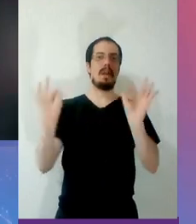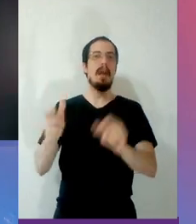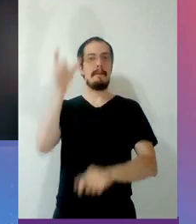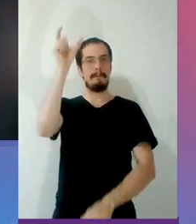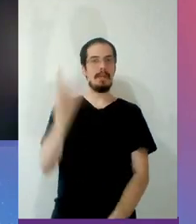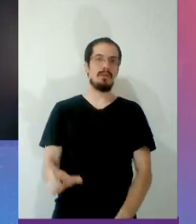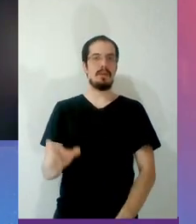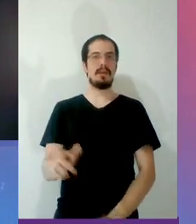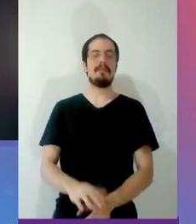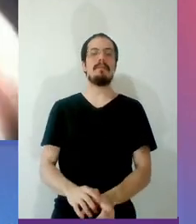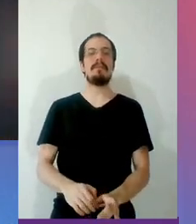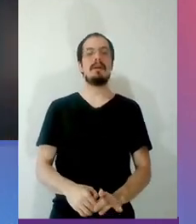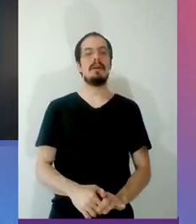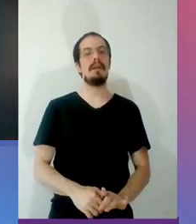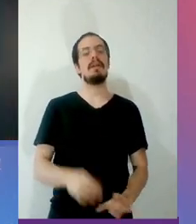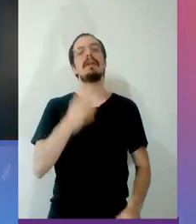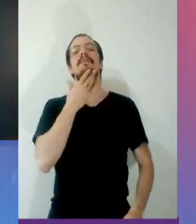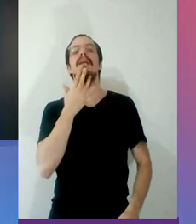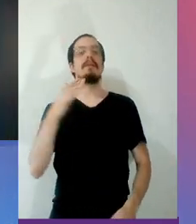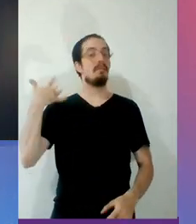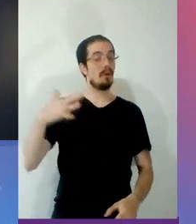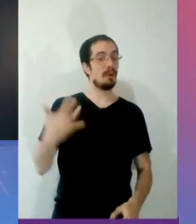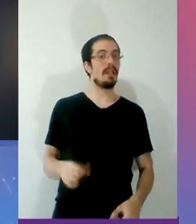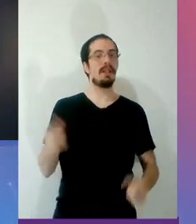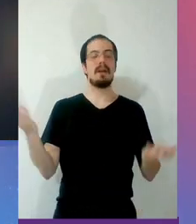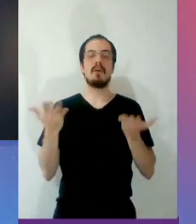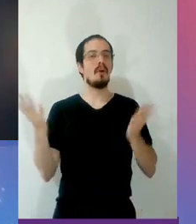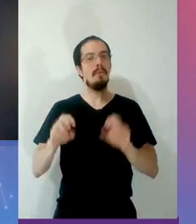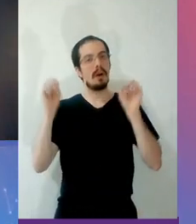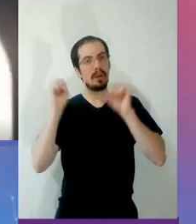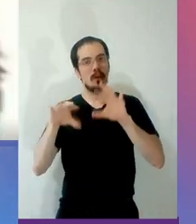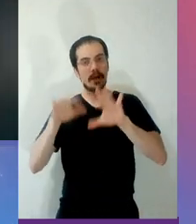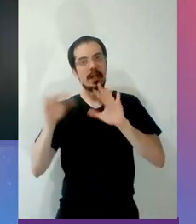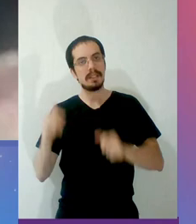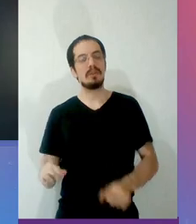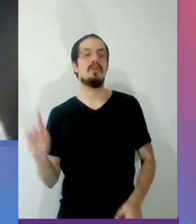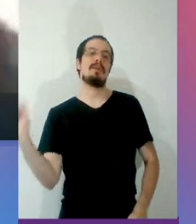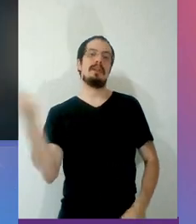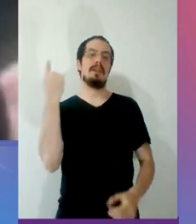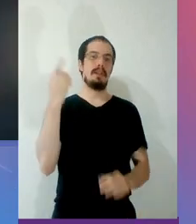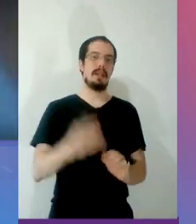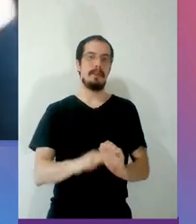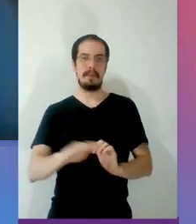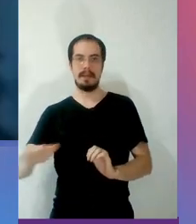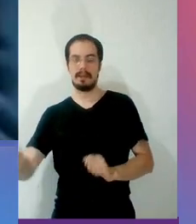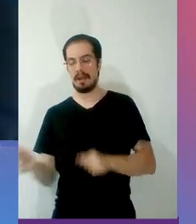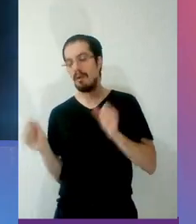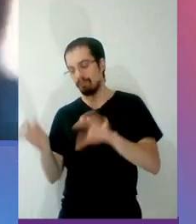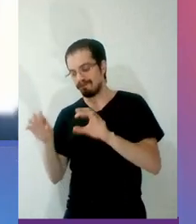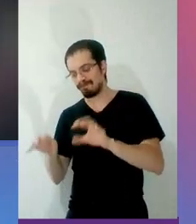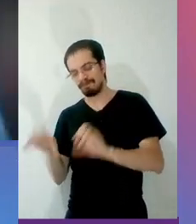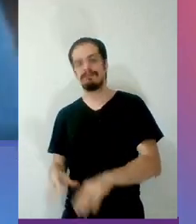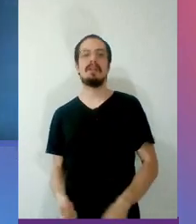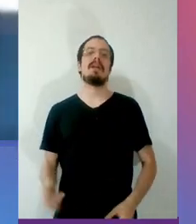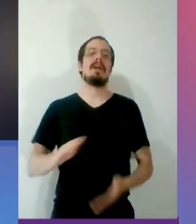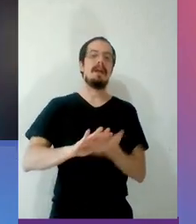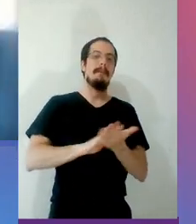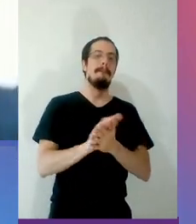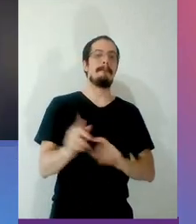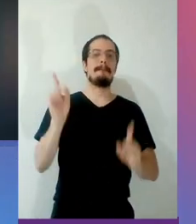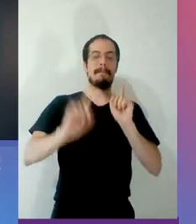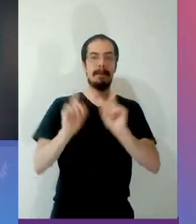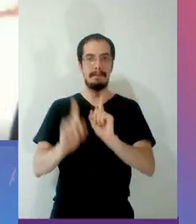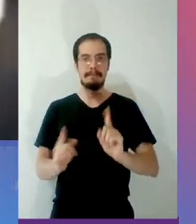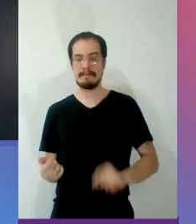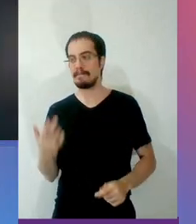educación temprana. O sea, en general, cuando hace algunos años partió toda la reforma educacional, dado lo mal que estábamos en educación y que se con